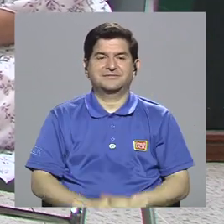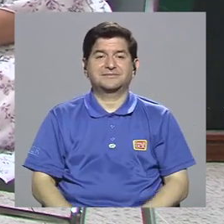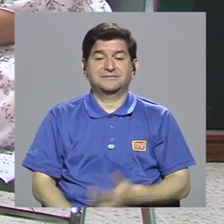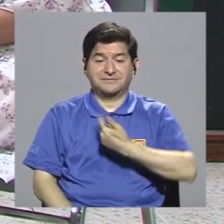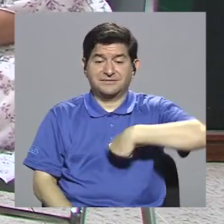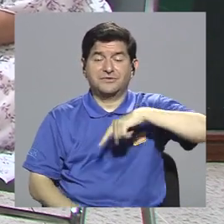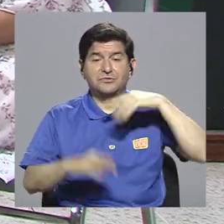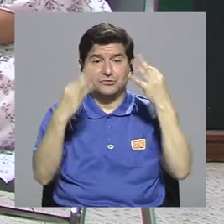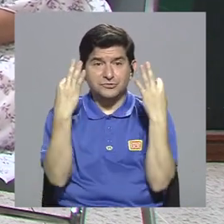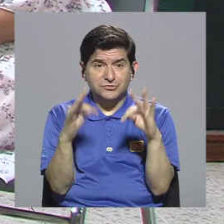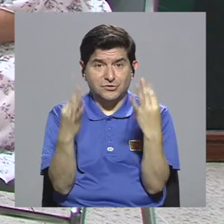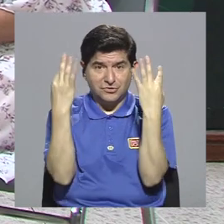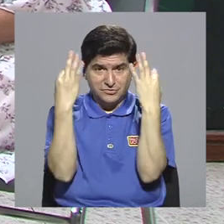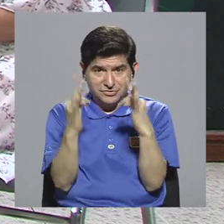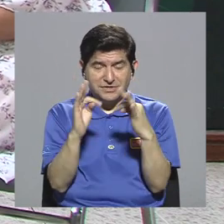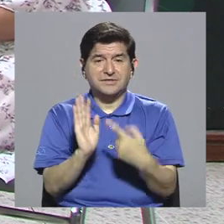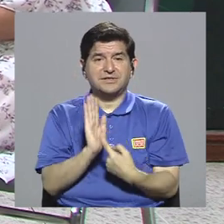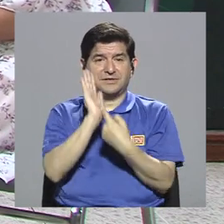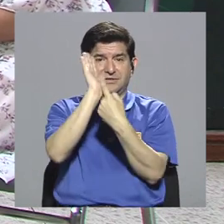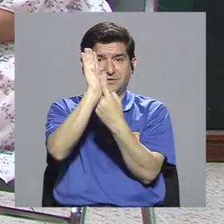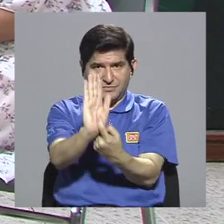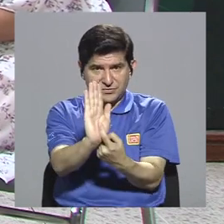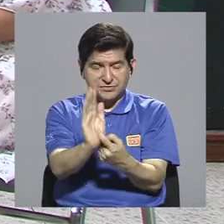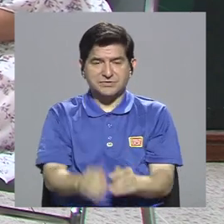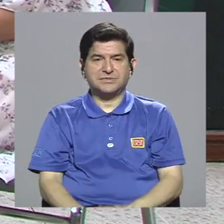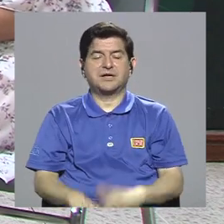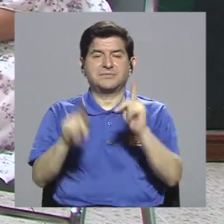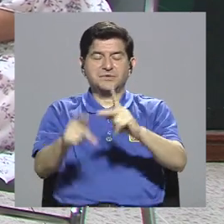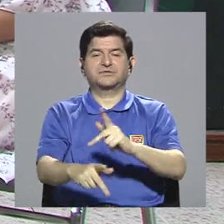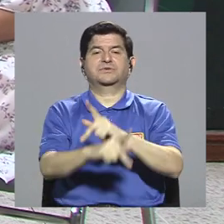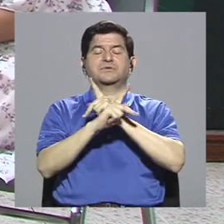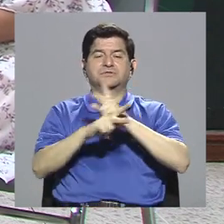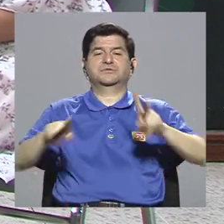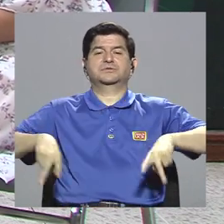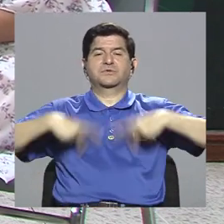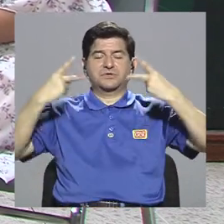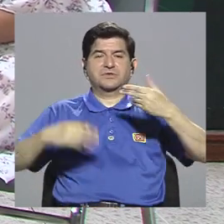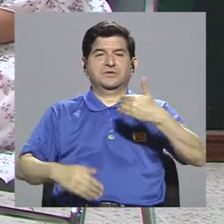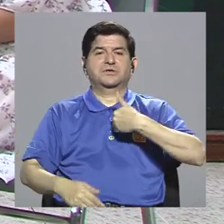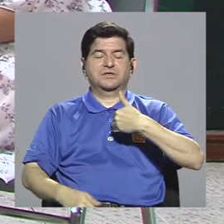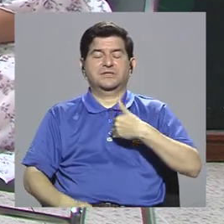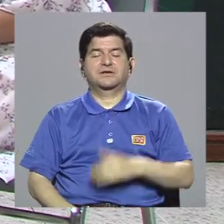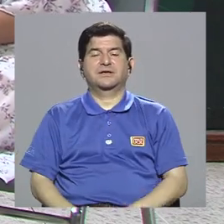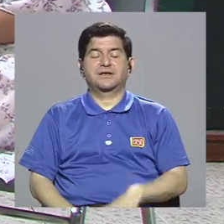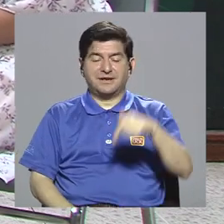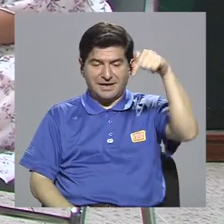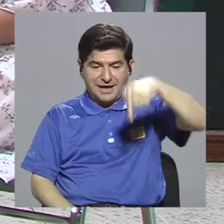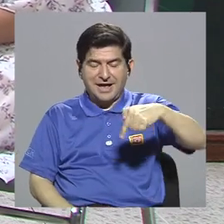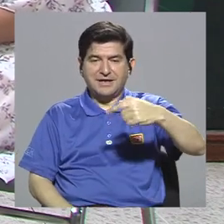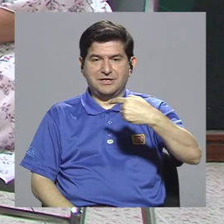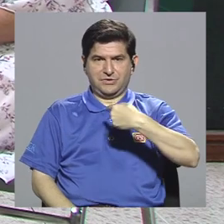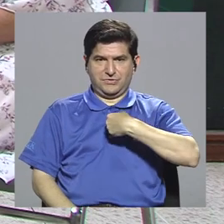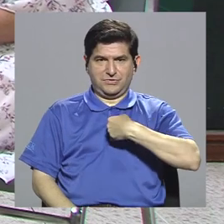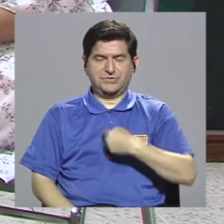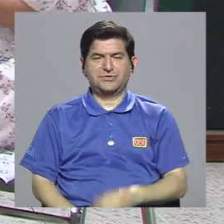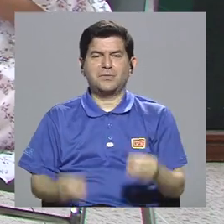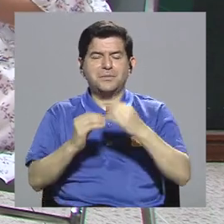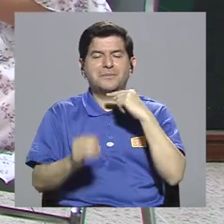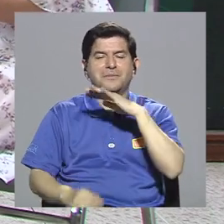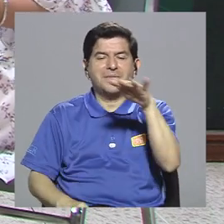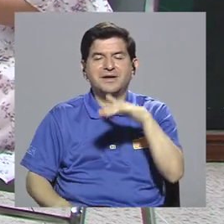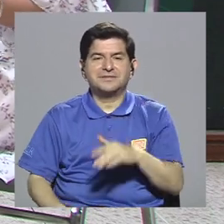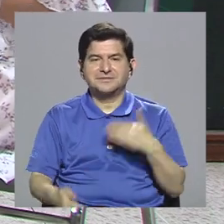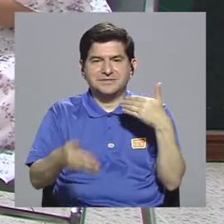casa, de cómo podemos mostrarnos como guardianes de la vida y tener un aquí estoy